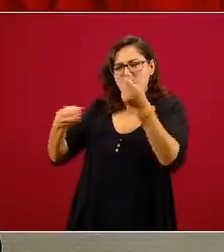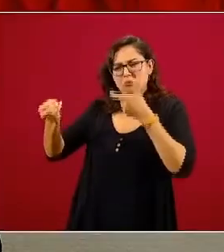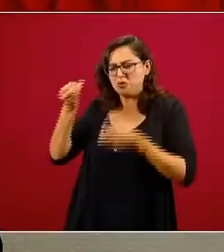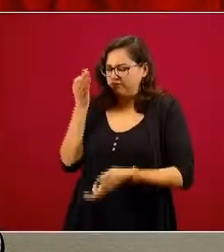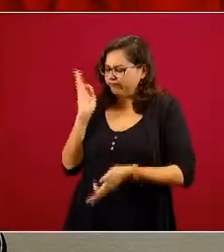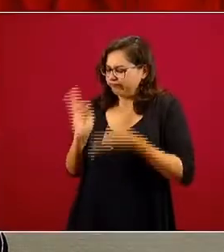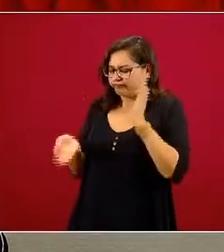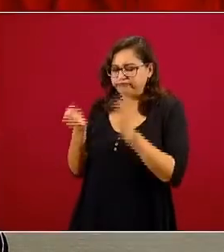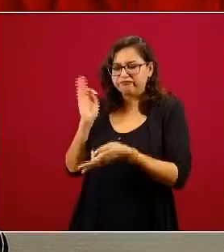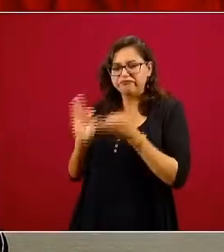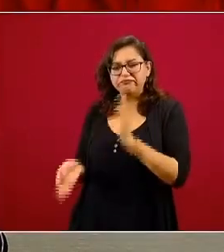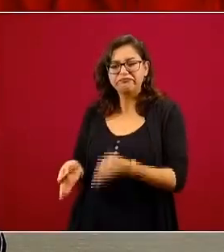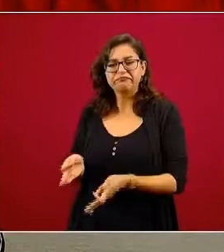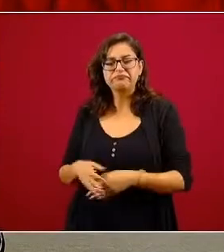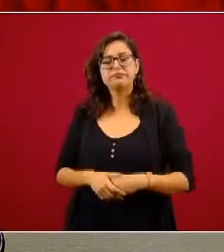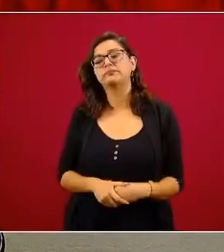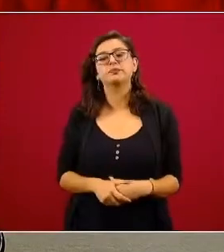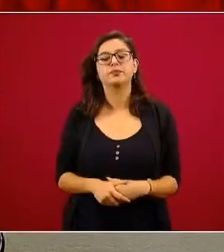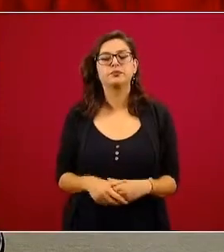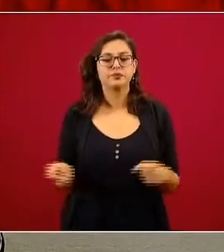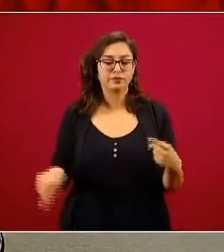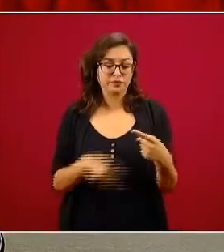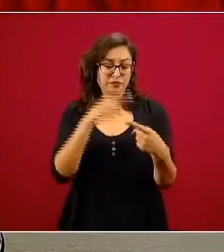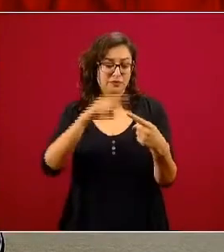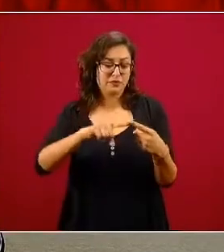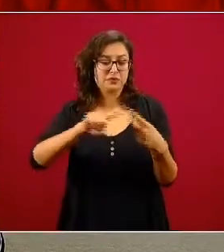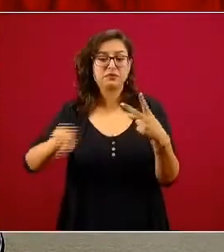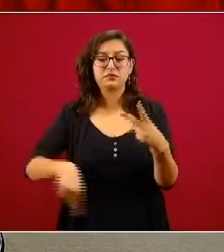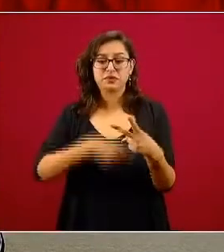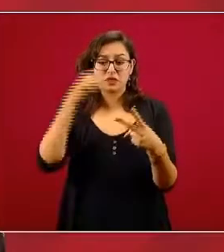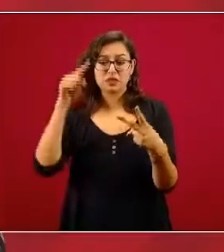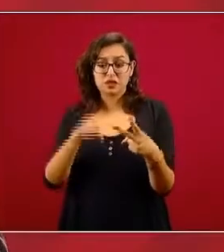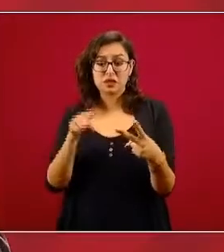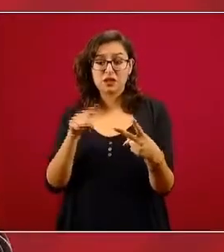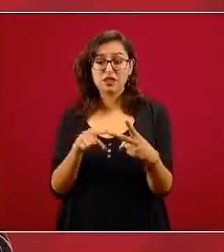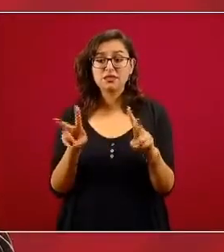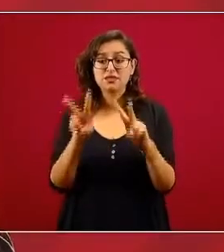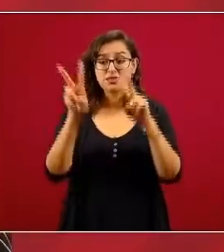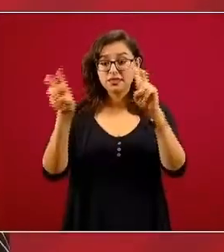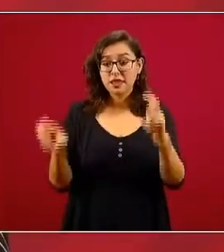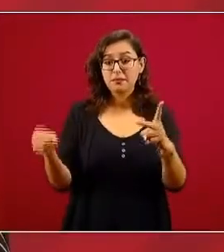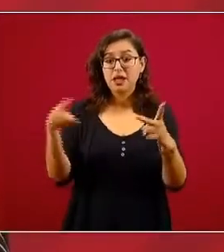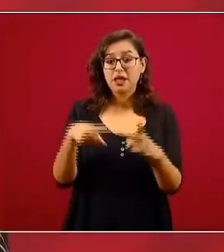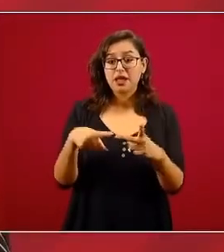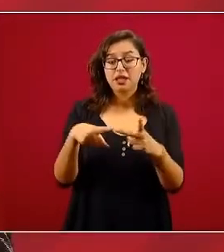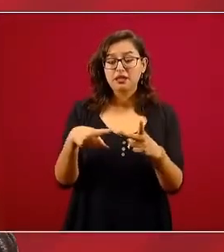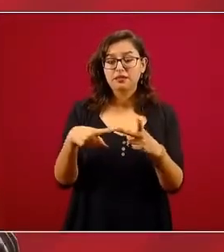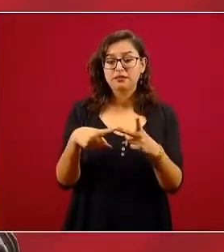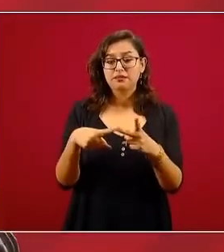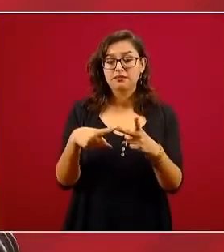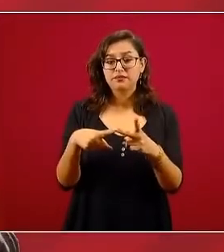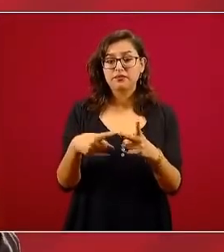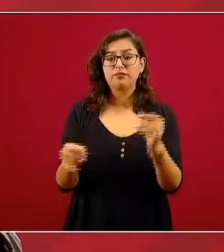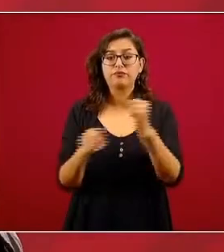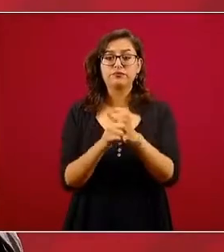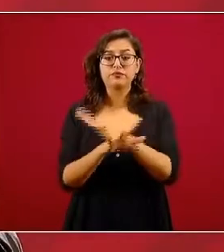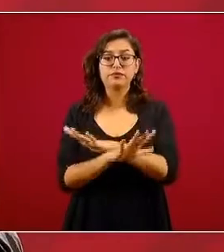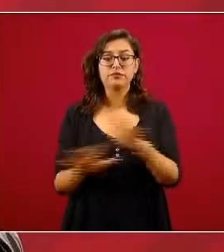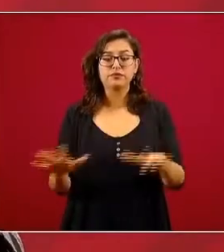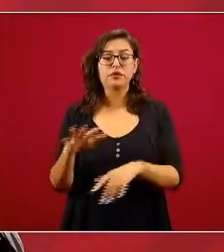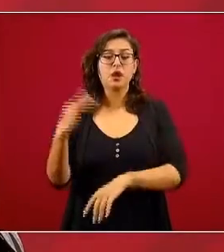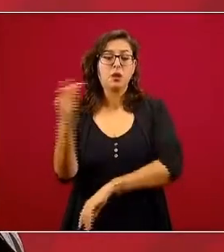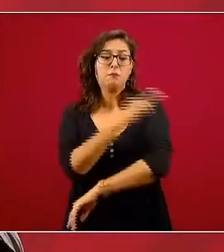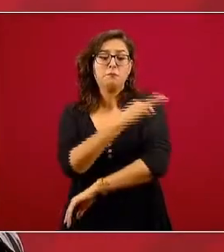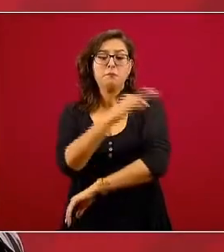nosotros. Entonces tendremos el primer componente. Enseguida presentaré información sobre la vacunación contra influenza